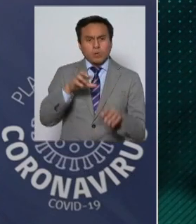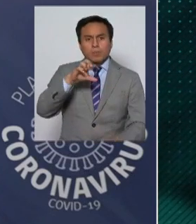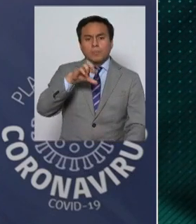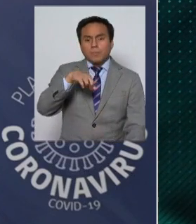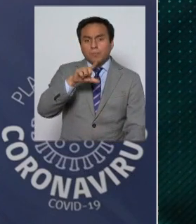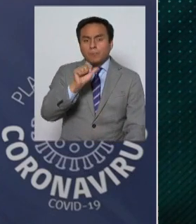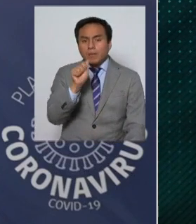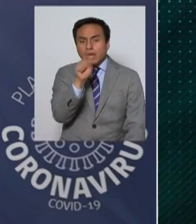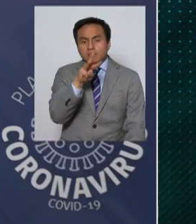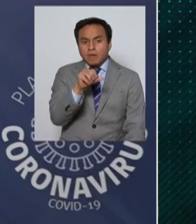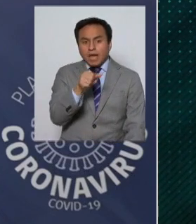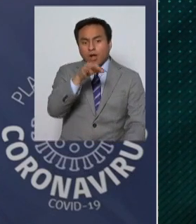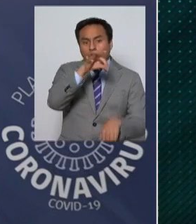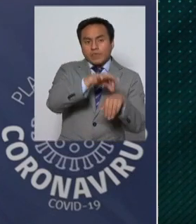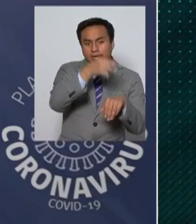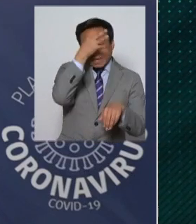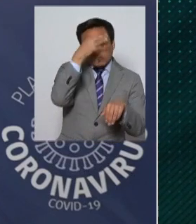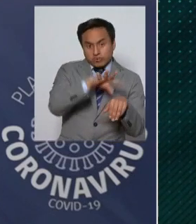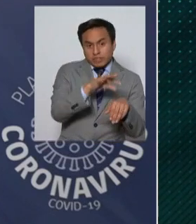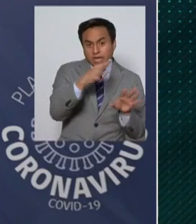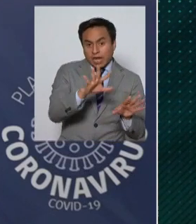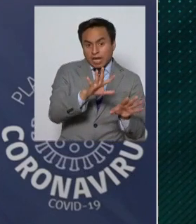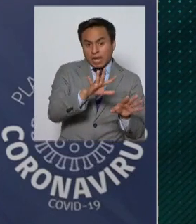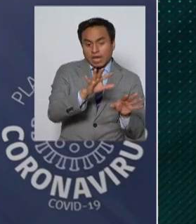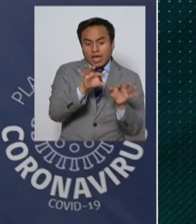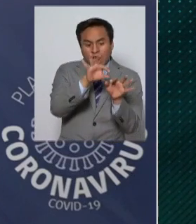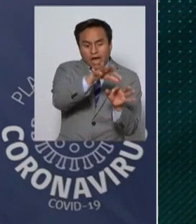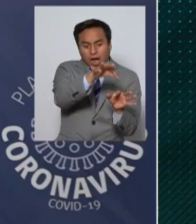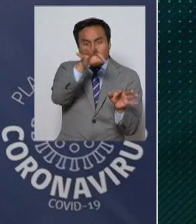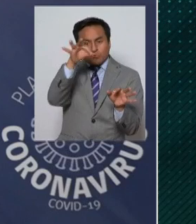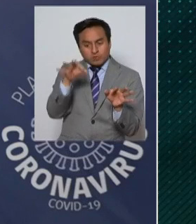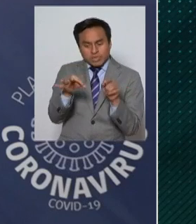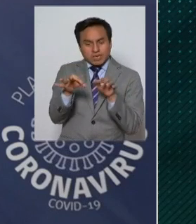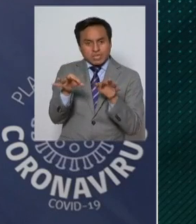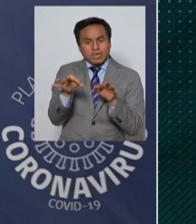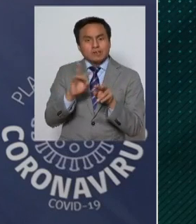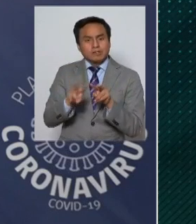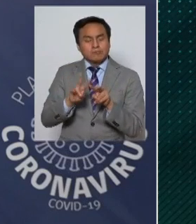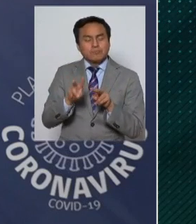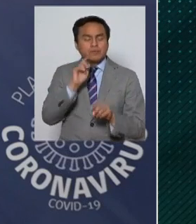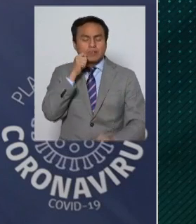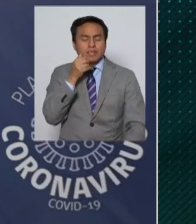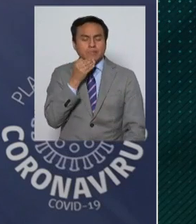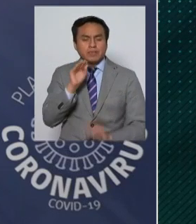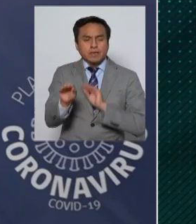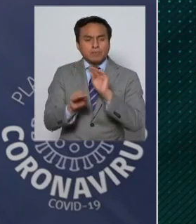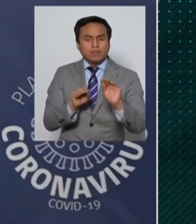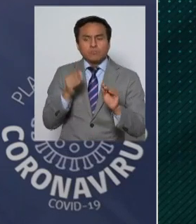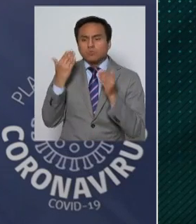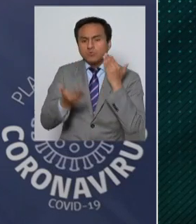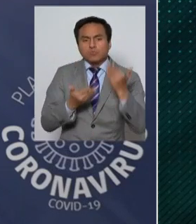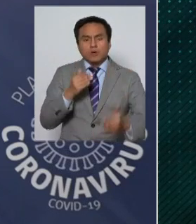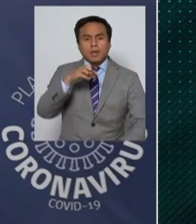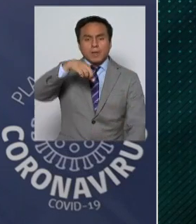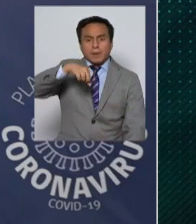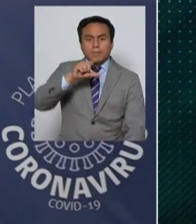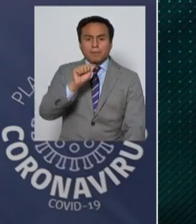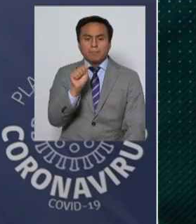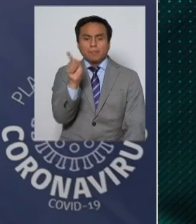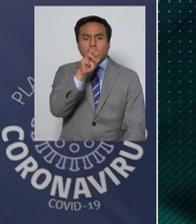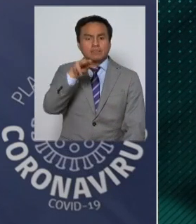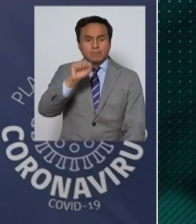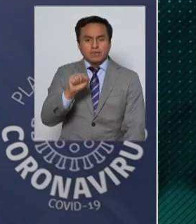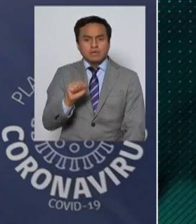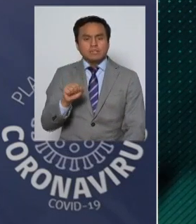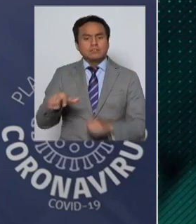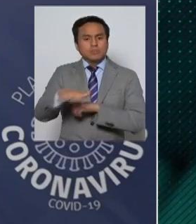de personas ya contagiadas con el COVID-19? Se está haciendo también un llamado precisamente a donar plasma. ¿Cómo ve el Ministerio de Salud